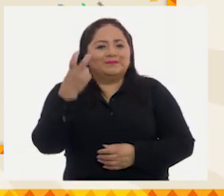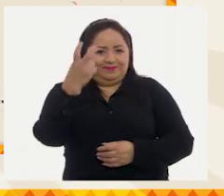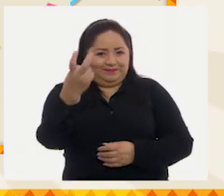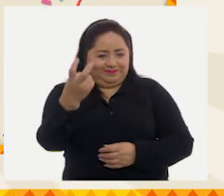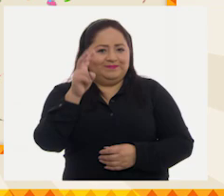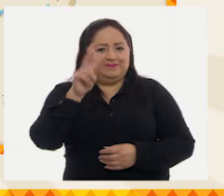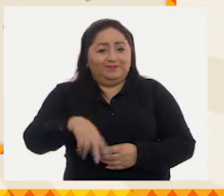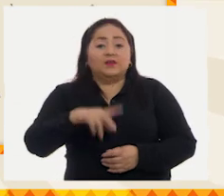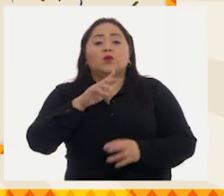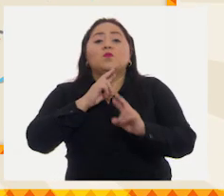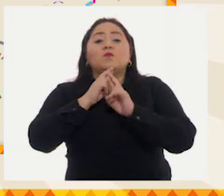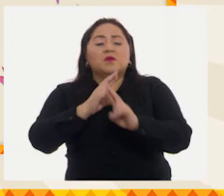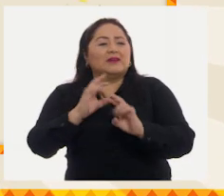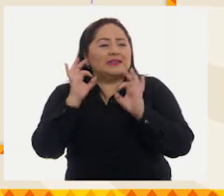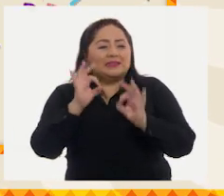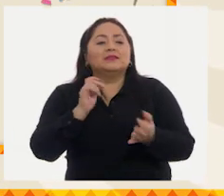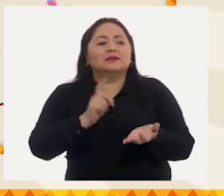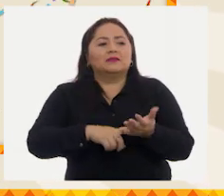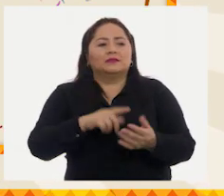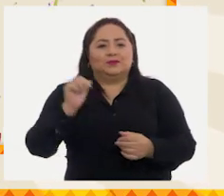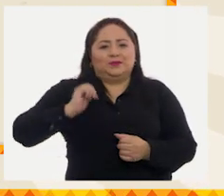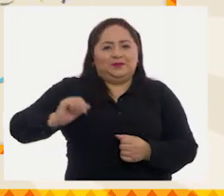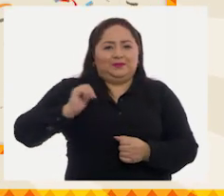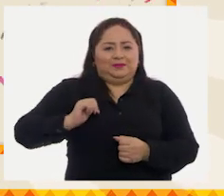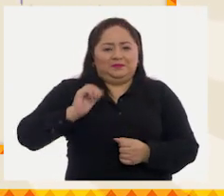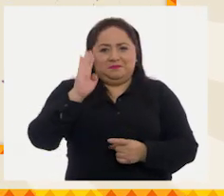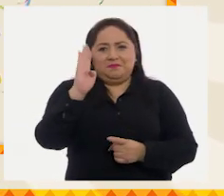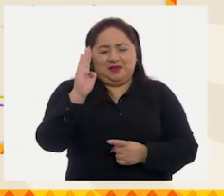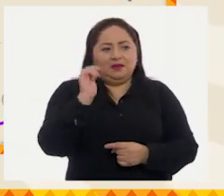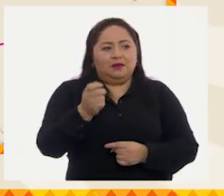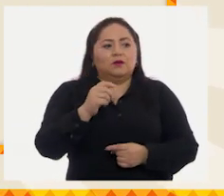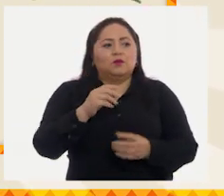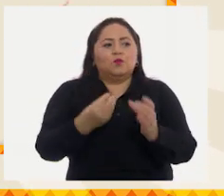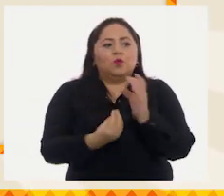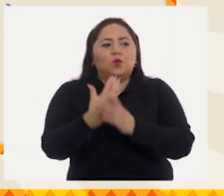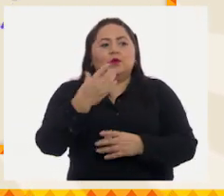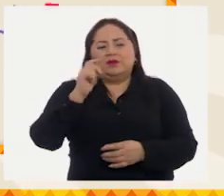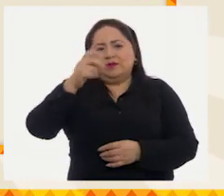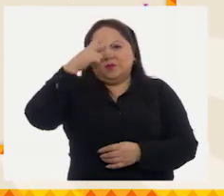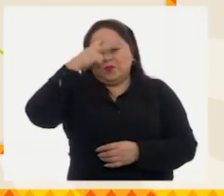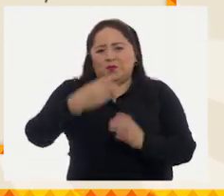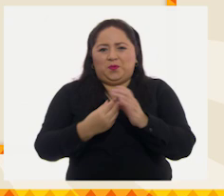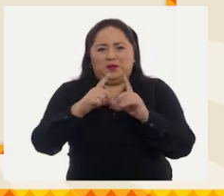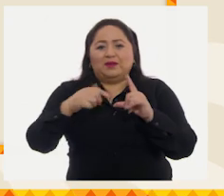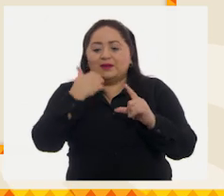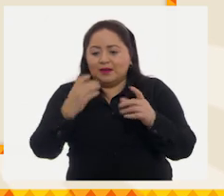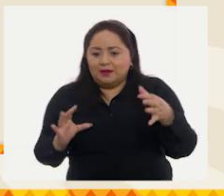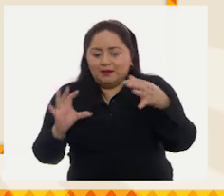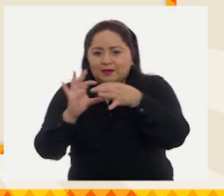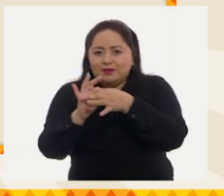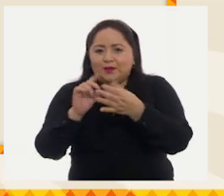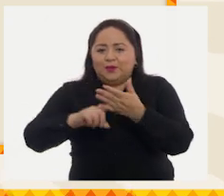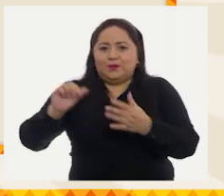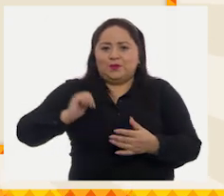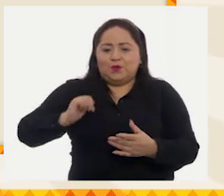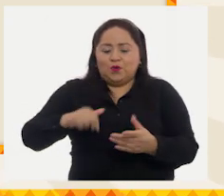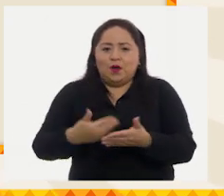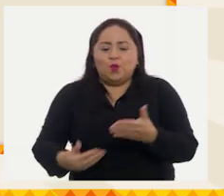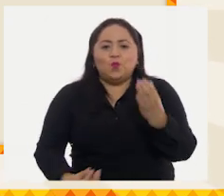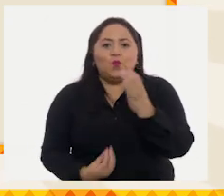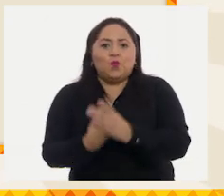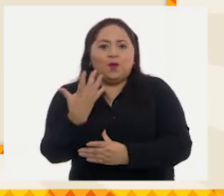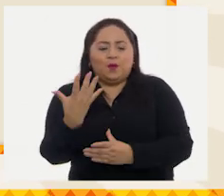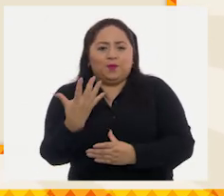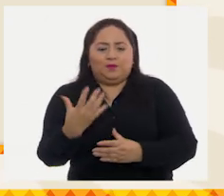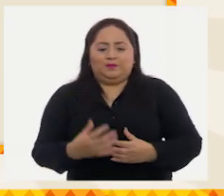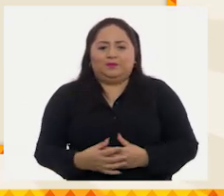¡Excelente! La respuesta correcta es la B. El Renacimiento mexicano pretendía unir lo prehispánico, colonial y